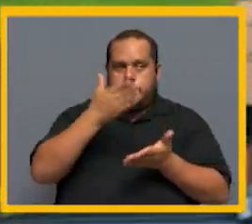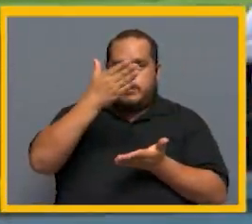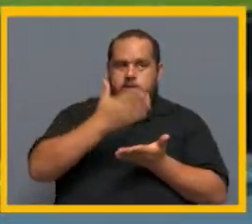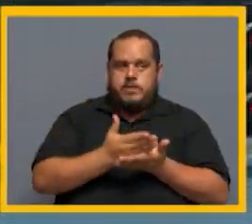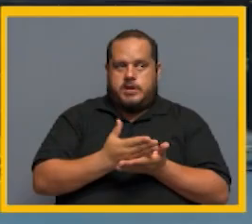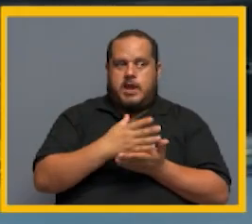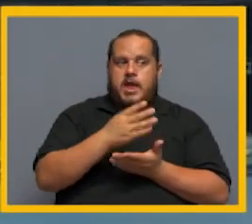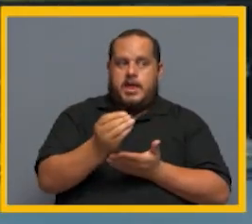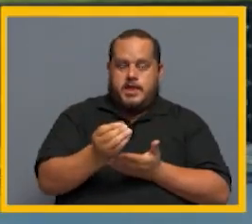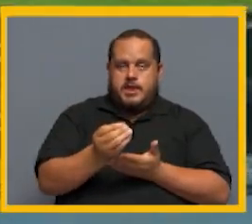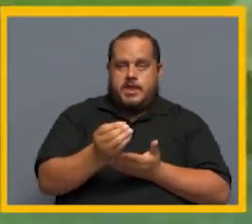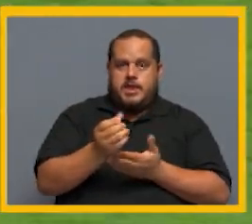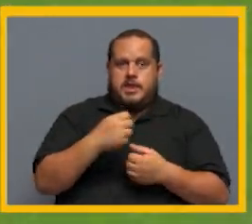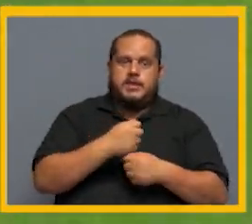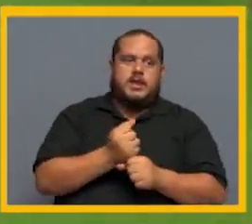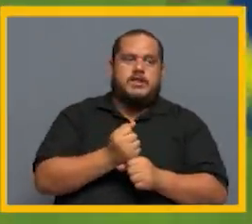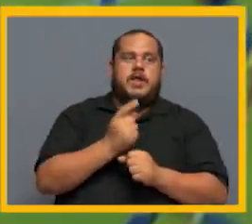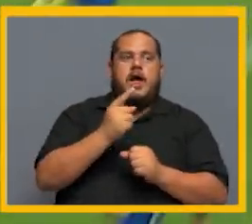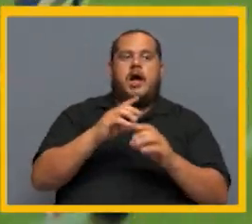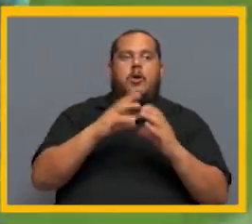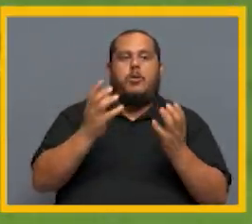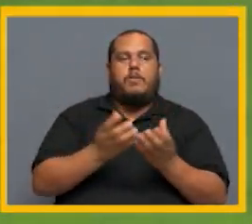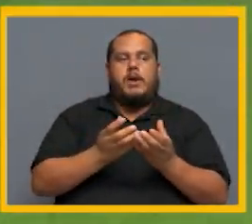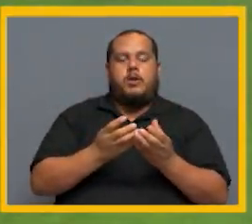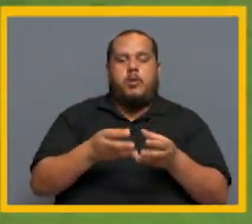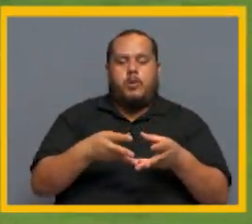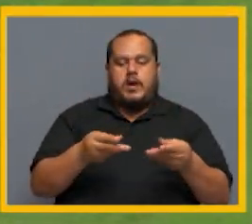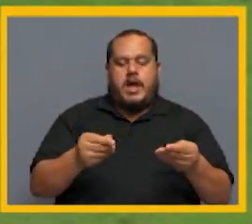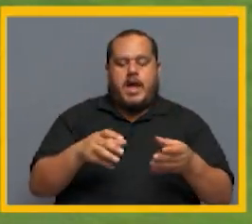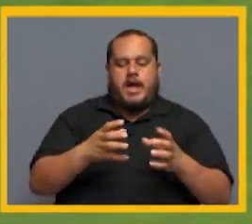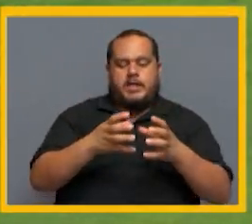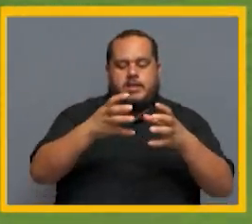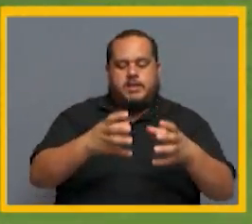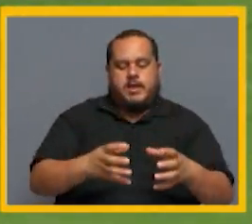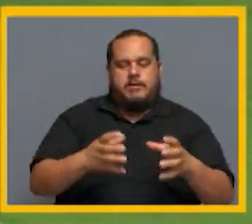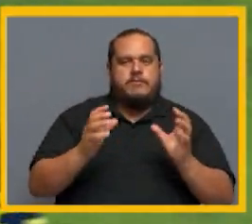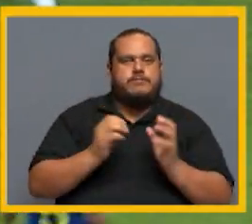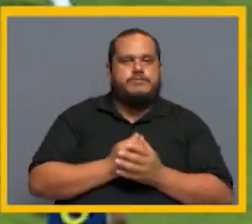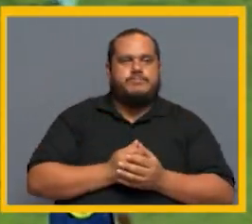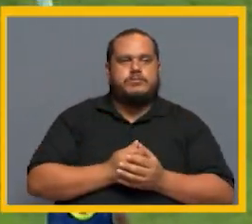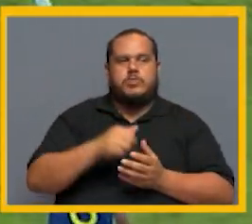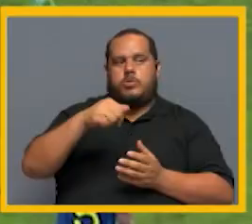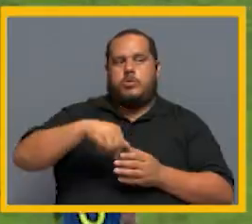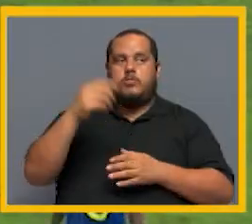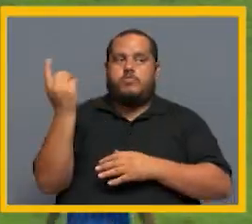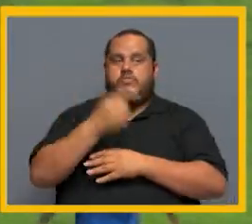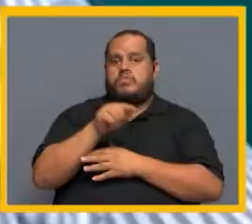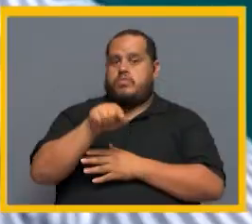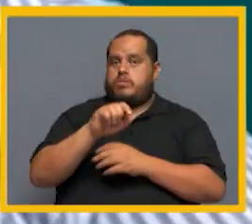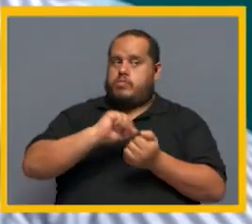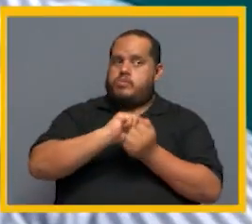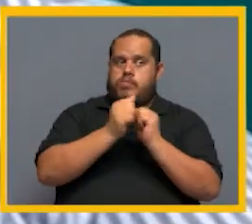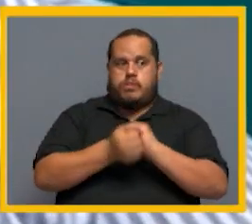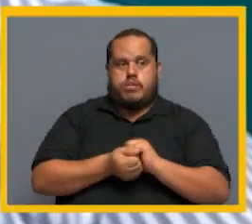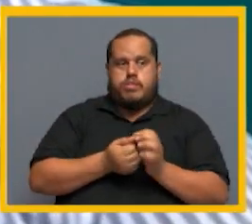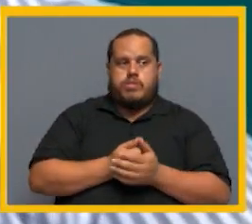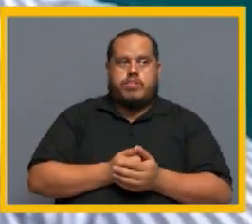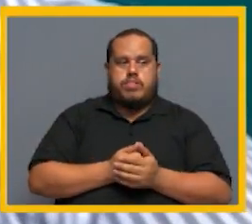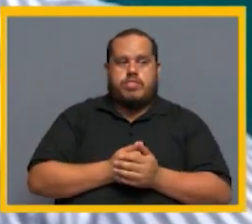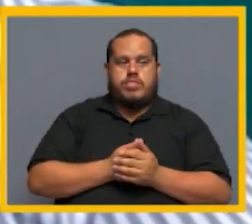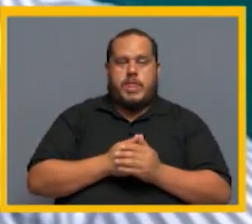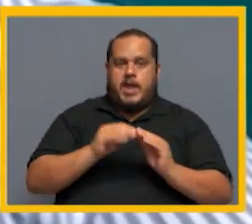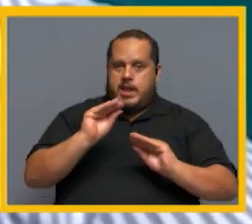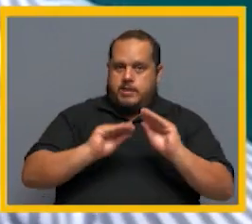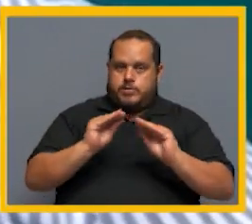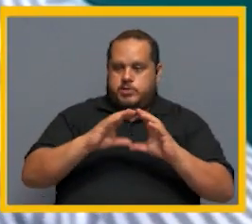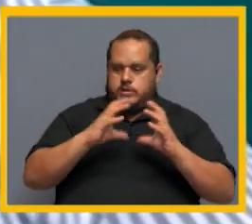y se hacía un balón a tierra. Hoy en día eso cambió. La posición de balón